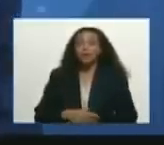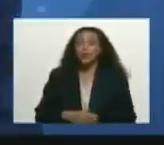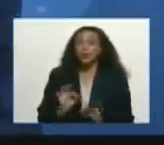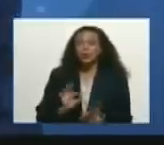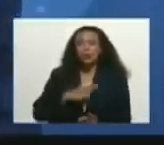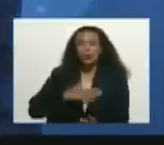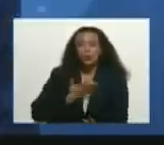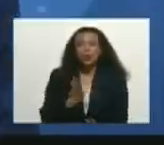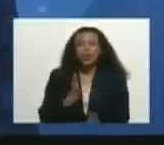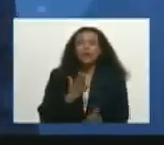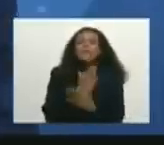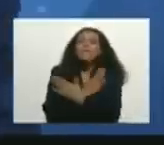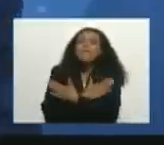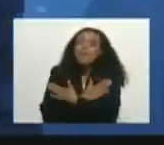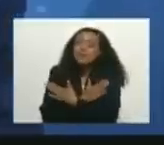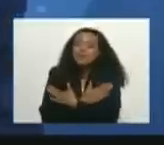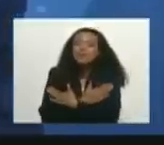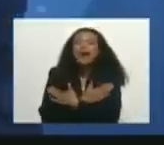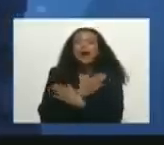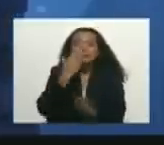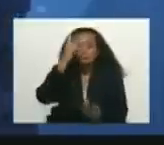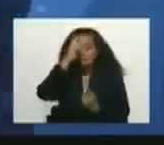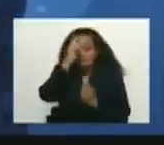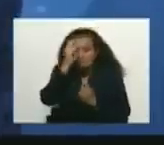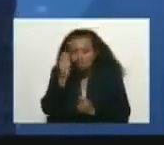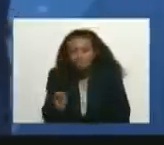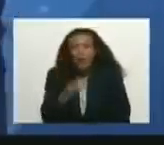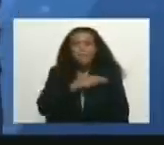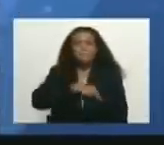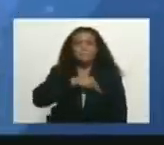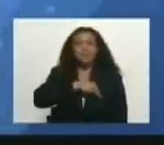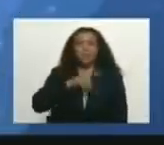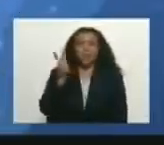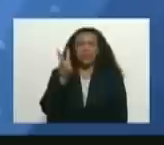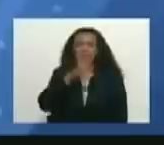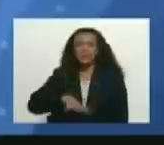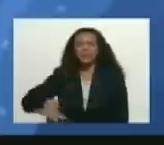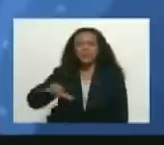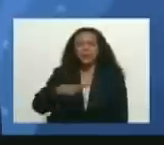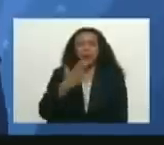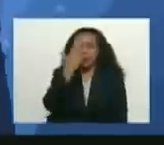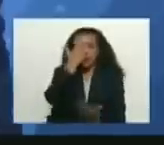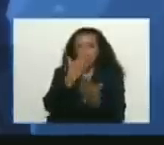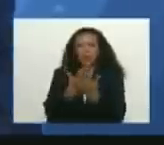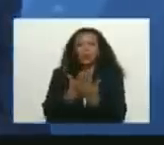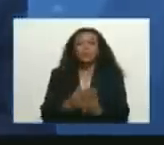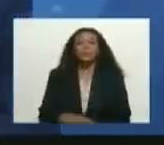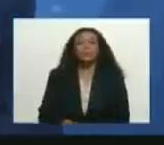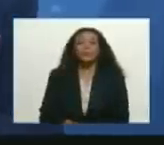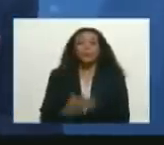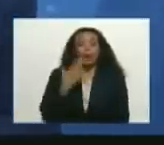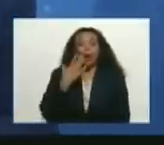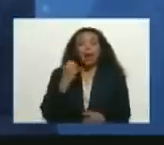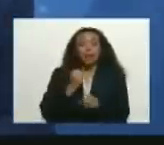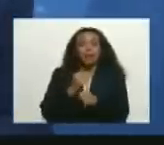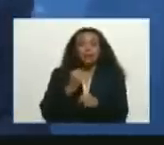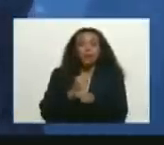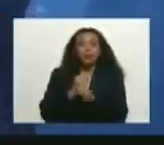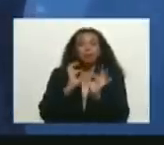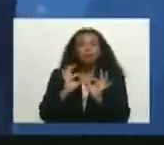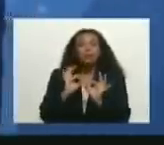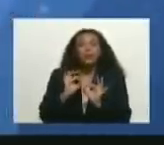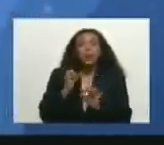quiero de verdad felicitar y reconocer la labor de la Misión Venezuela Bella al frente, la doctora Jacqueline Faría, porque ha sido un